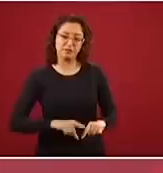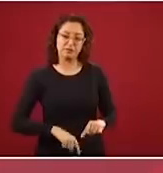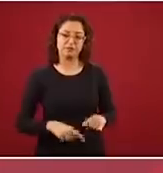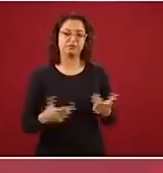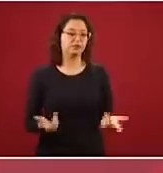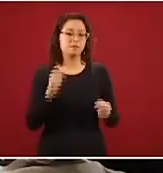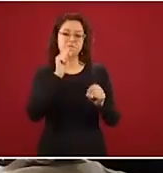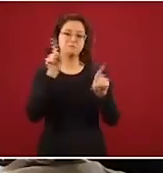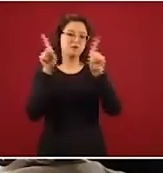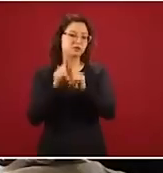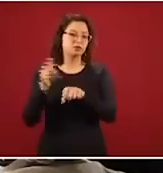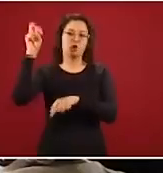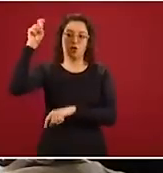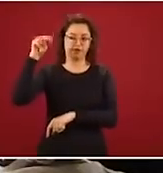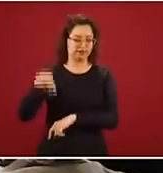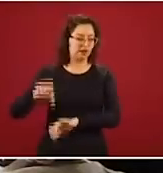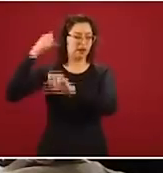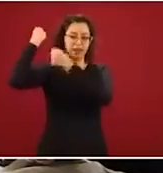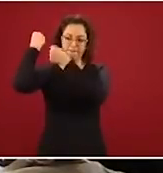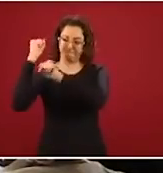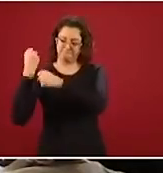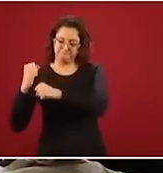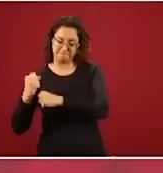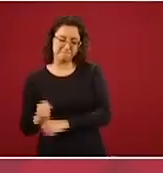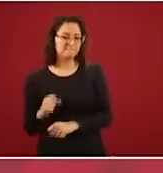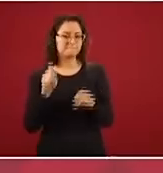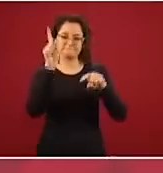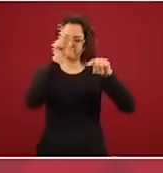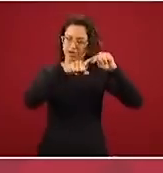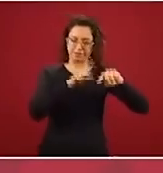como se barren las escaleras, pero todavía